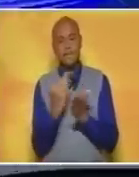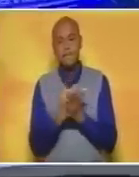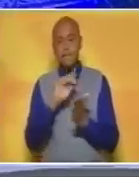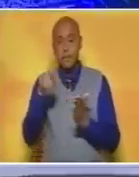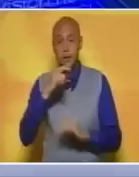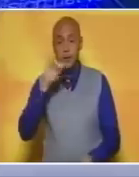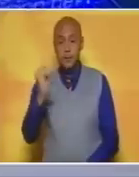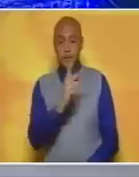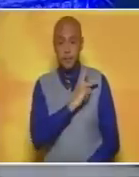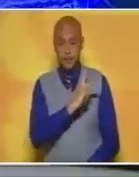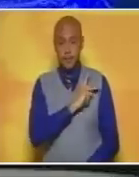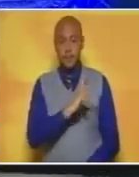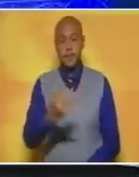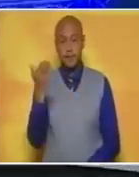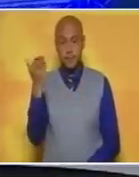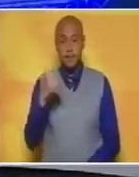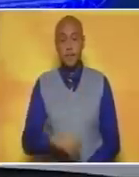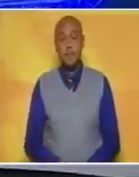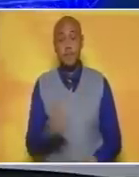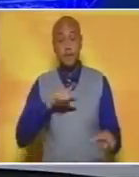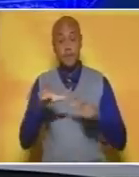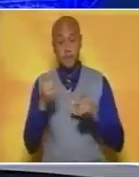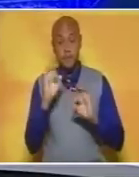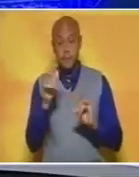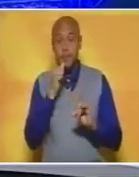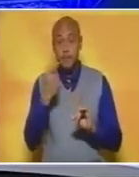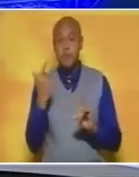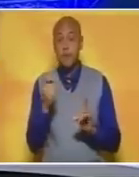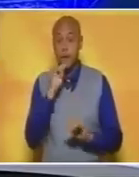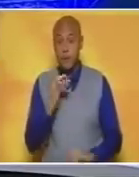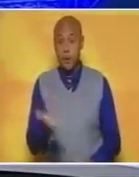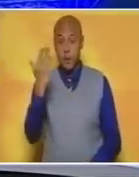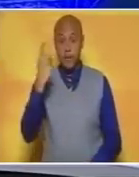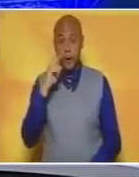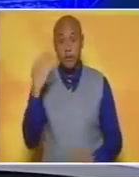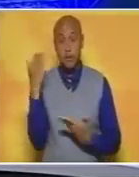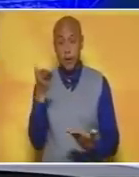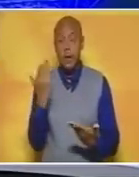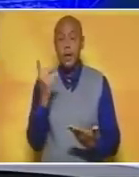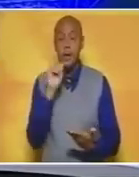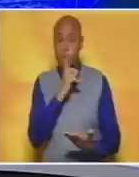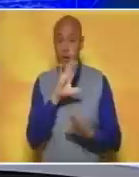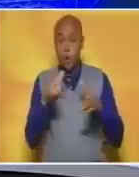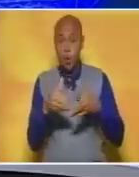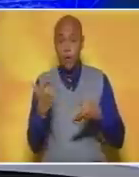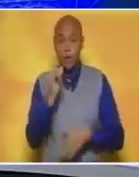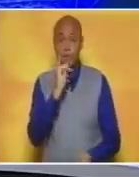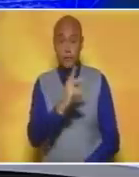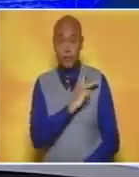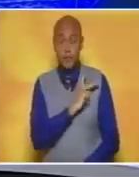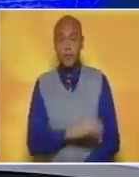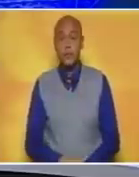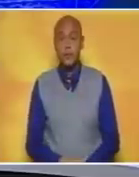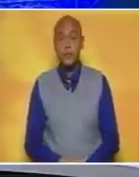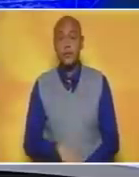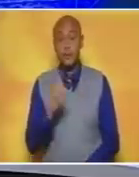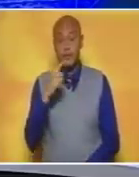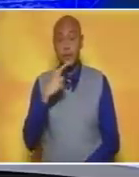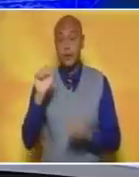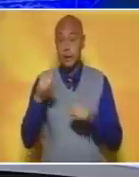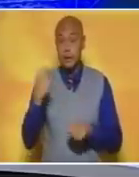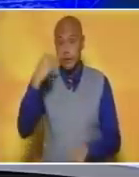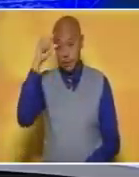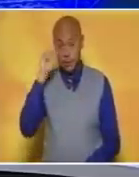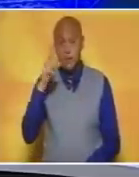en la presente emisión de su noticiero Venevisión. Ya estamos listas con las informaciones para ustedes en nombre de todo nuestro equipo. Así es, de inmediato,